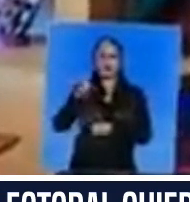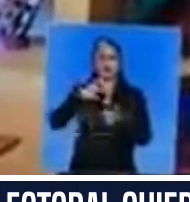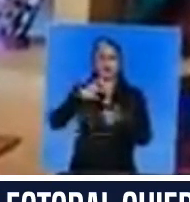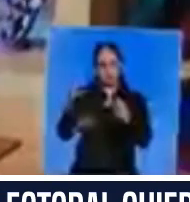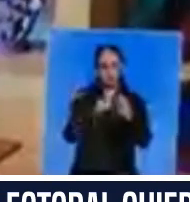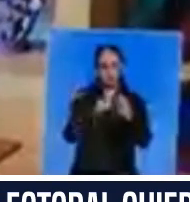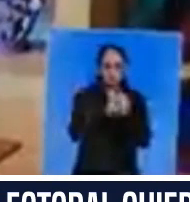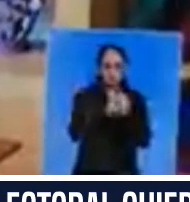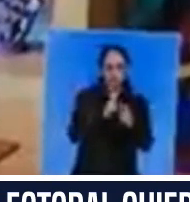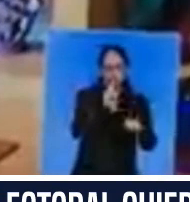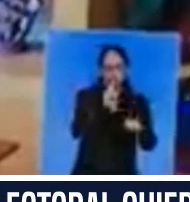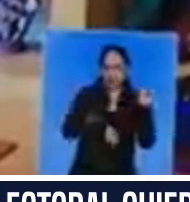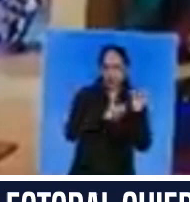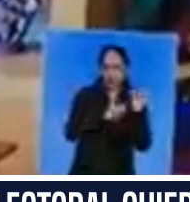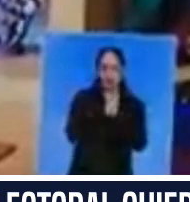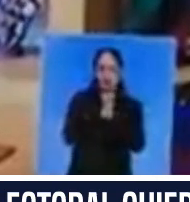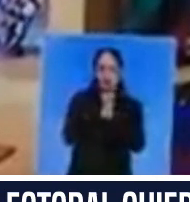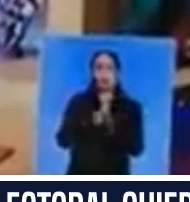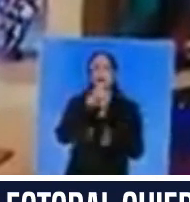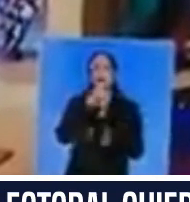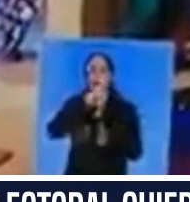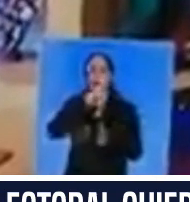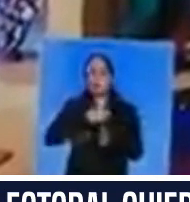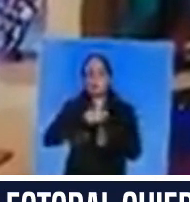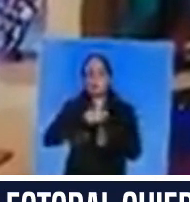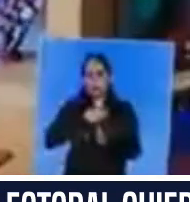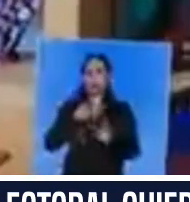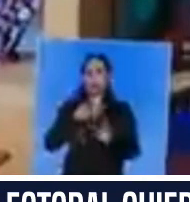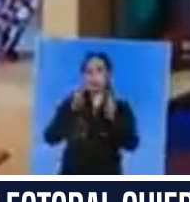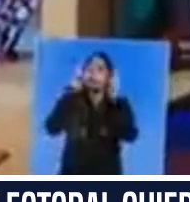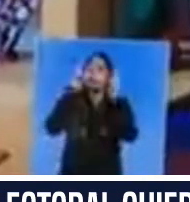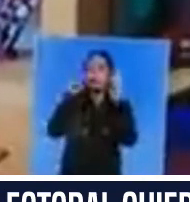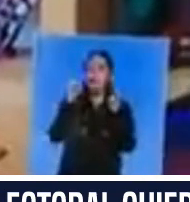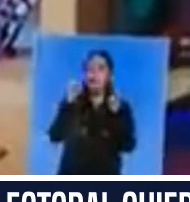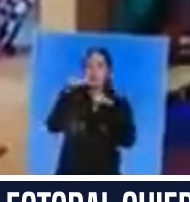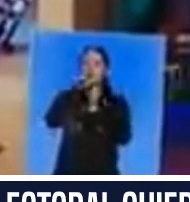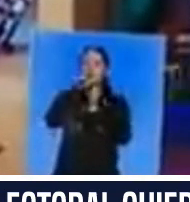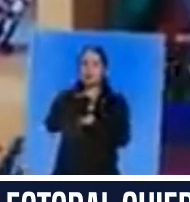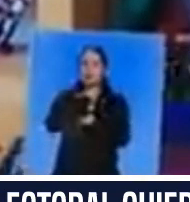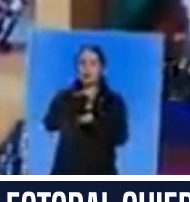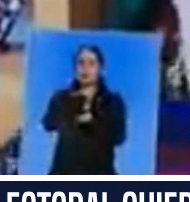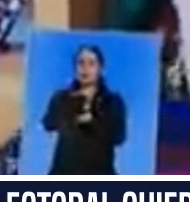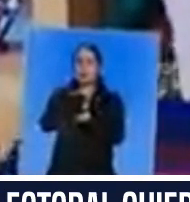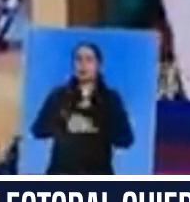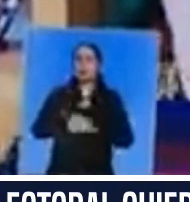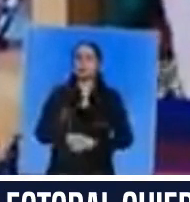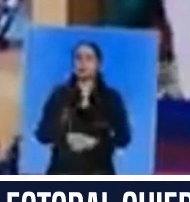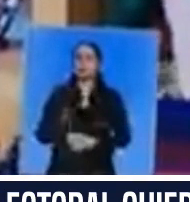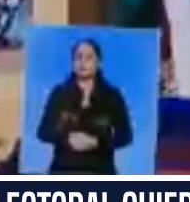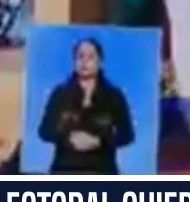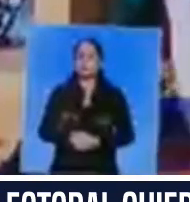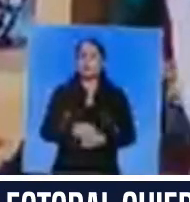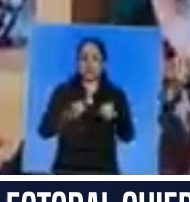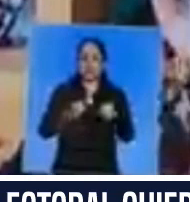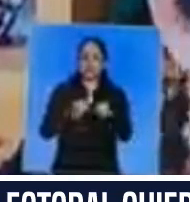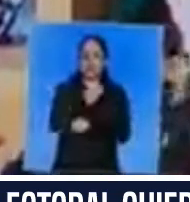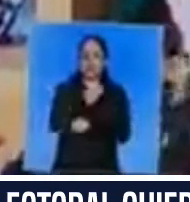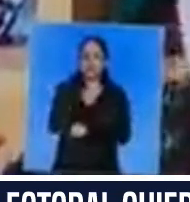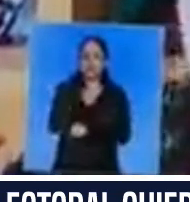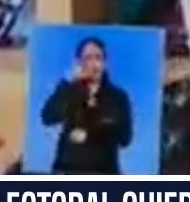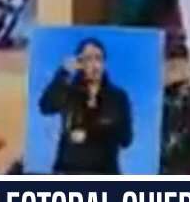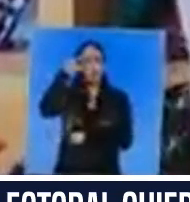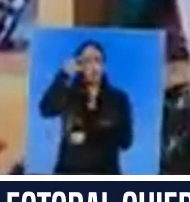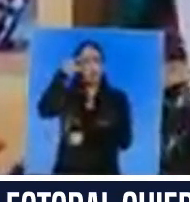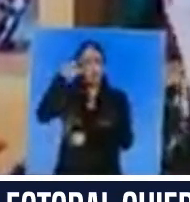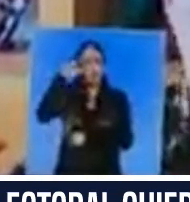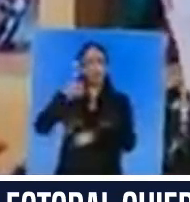hora, por ejemplo, porque me están informando que el asunto que tiene que ver con el estado de Campeche,